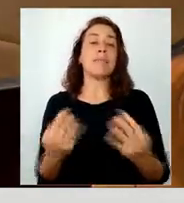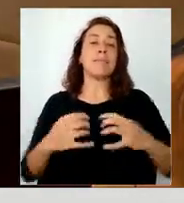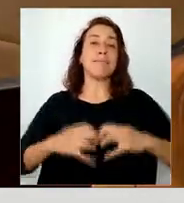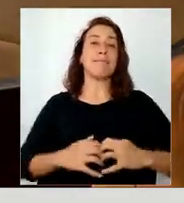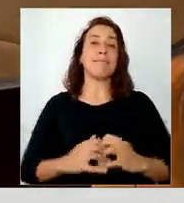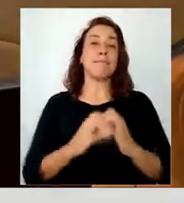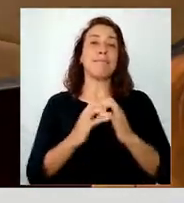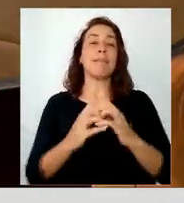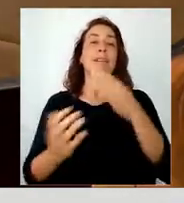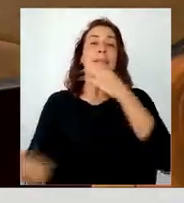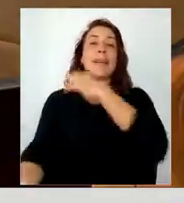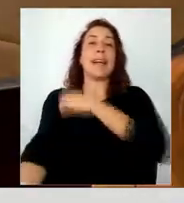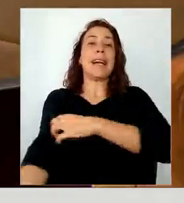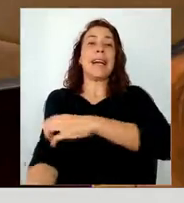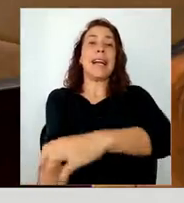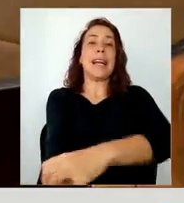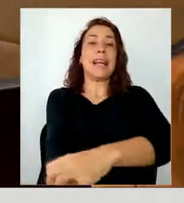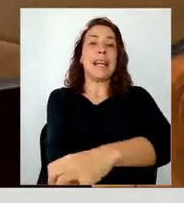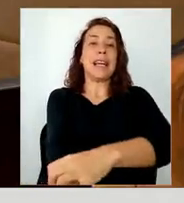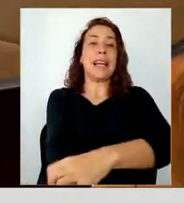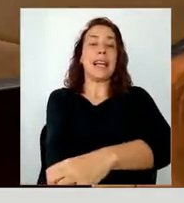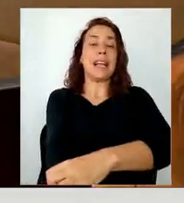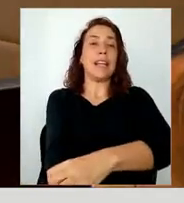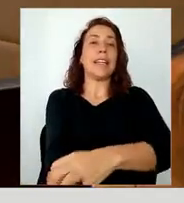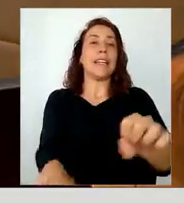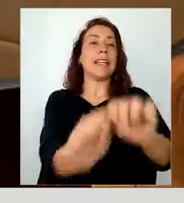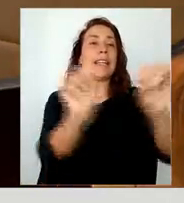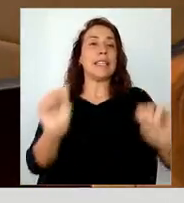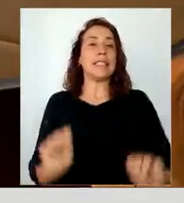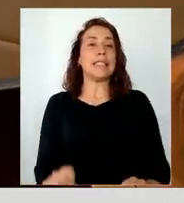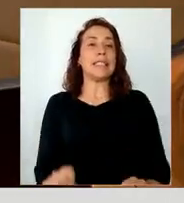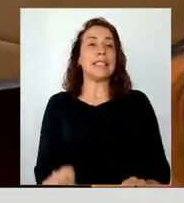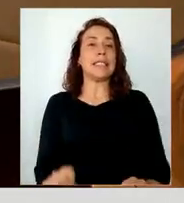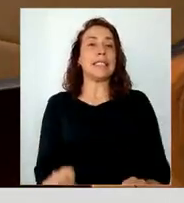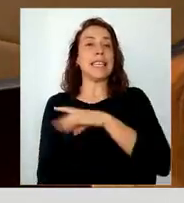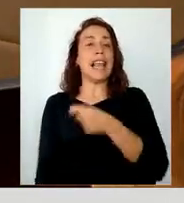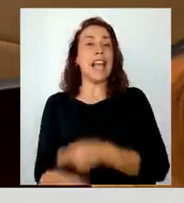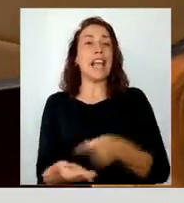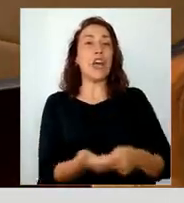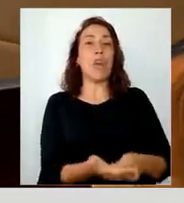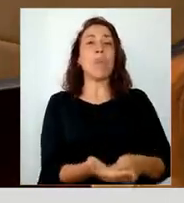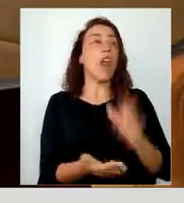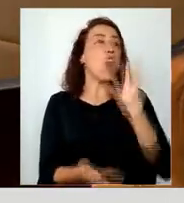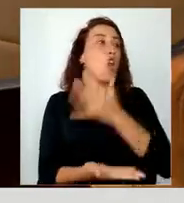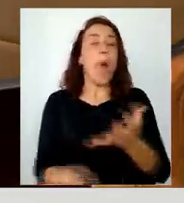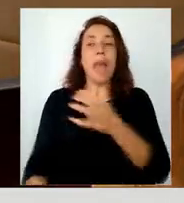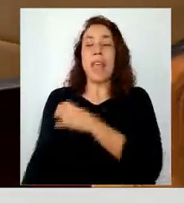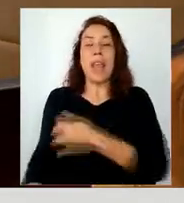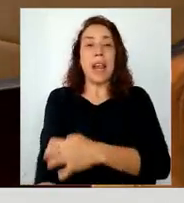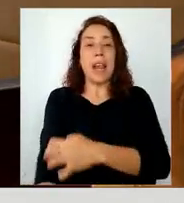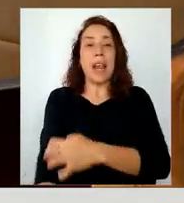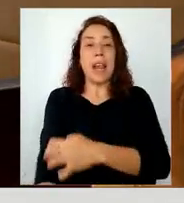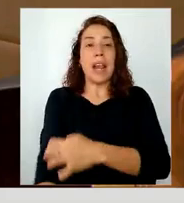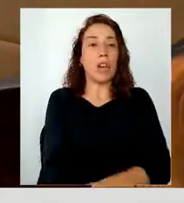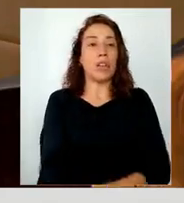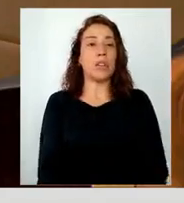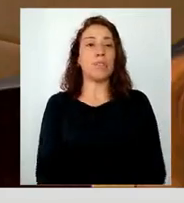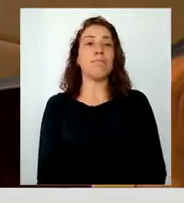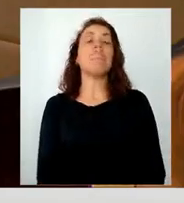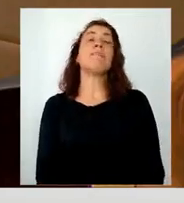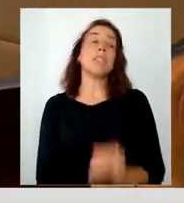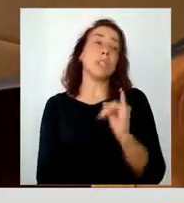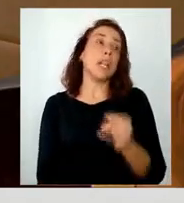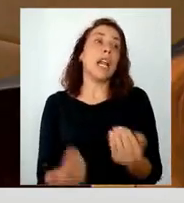el el sistema hoy día chile compra no está en regiones y se hace muy necesario que